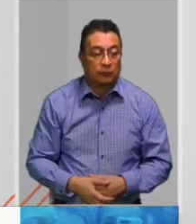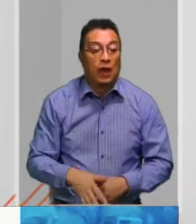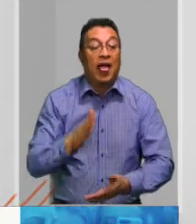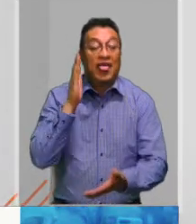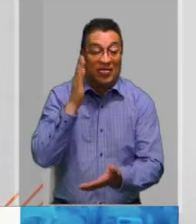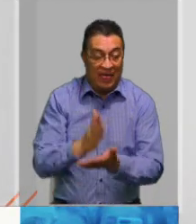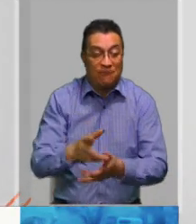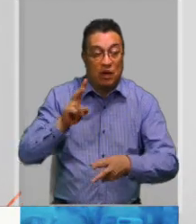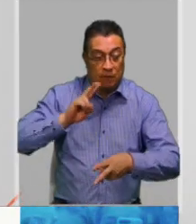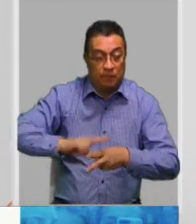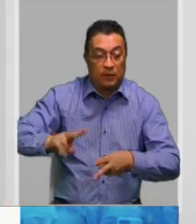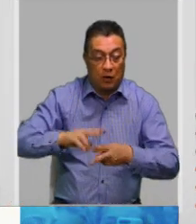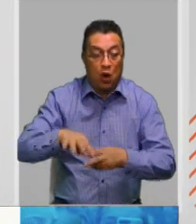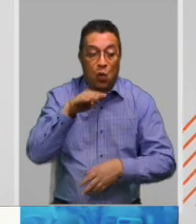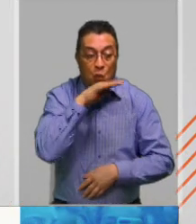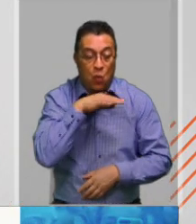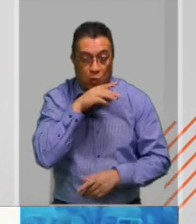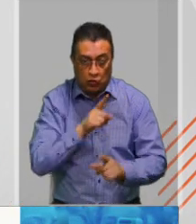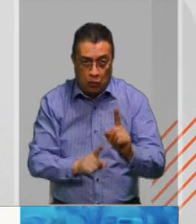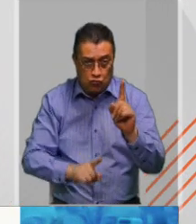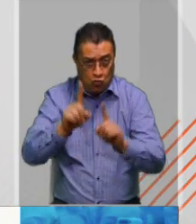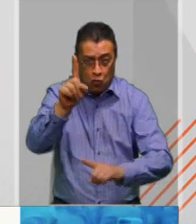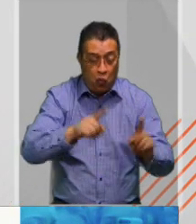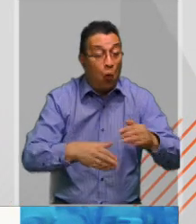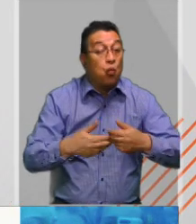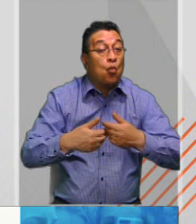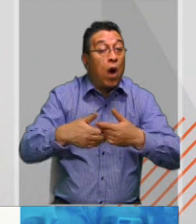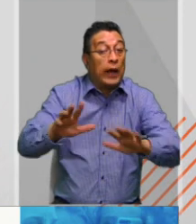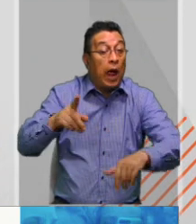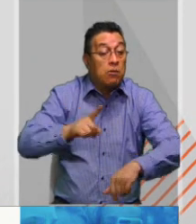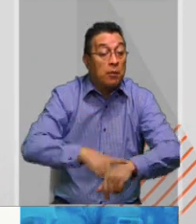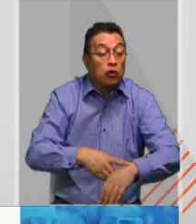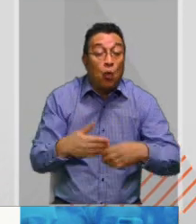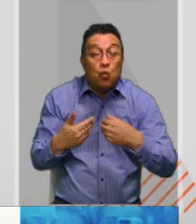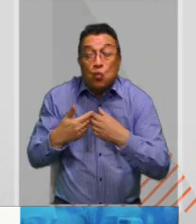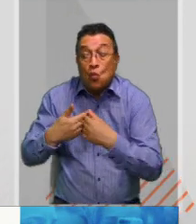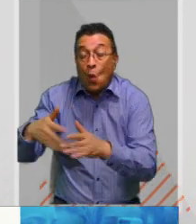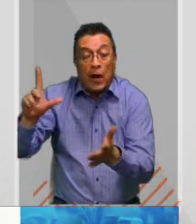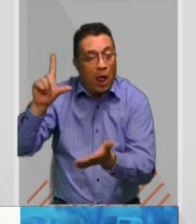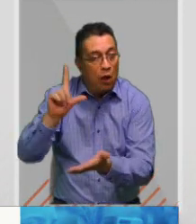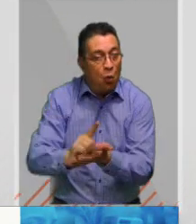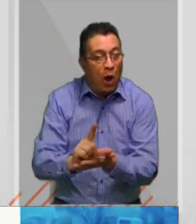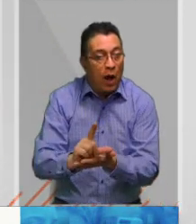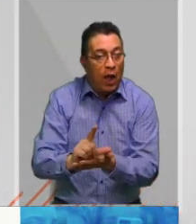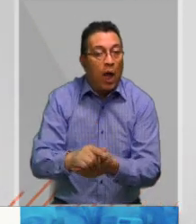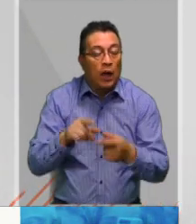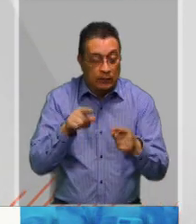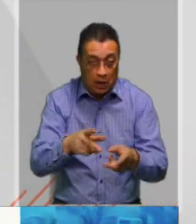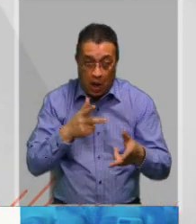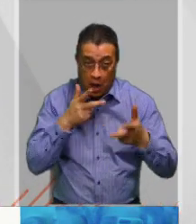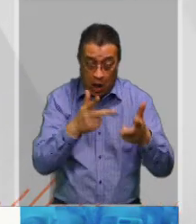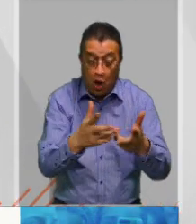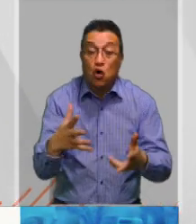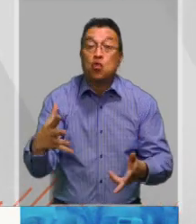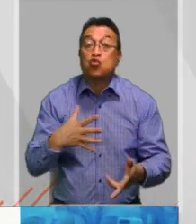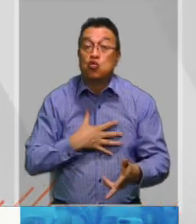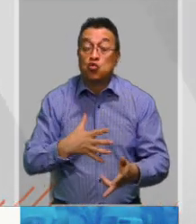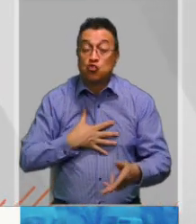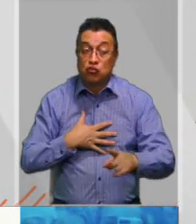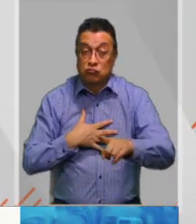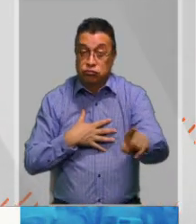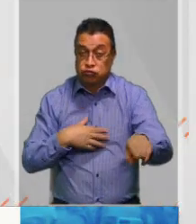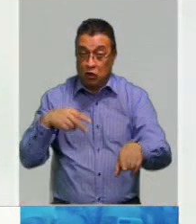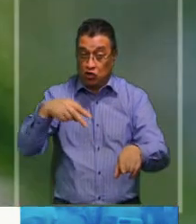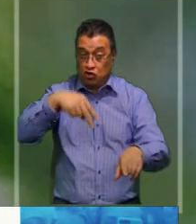Debemos prepararnos para usar nuestros misiles en cualquier momento y en cualquier lugar. Estas armas provocarán temor en los enemigos del